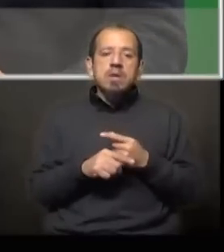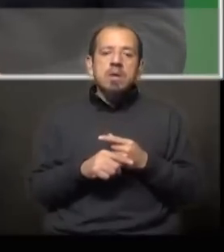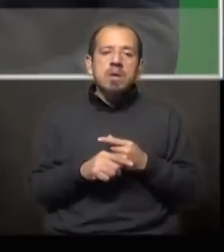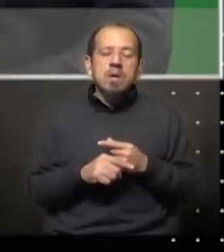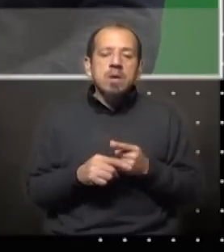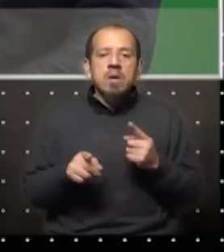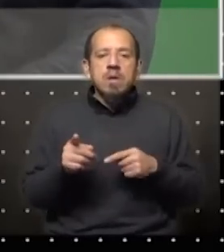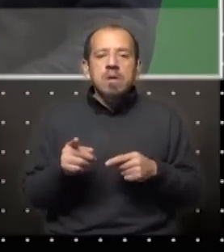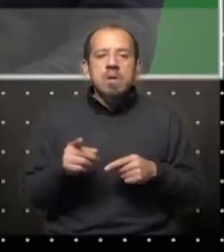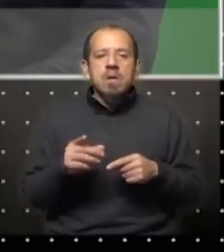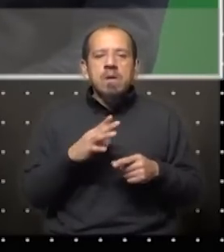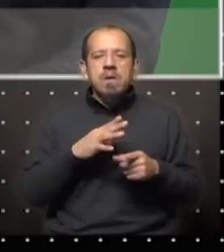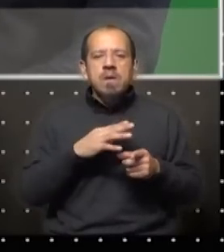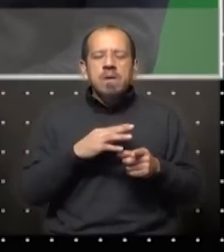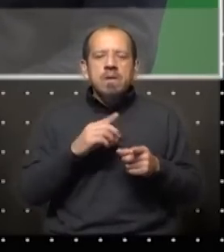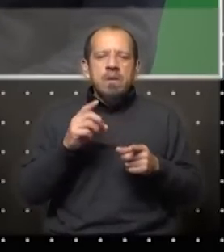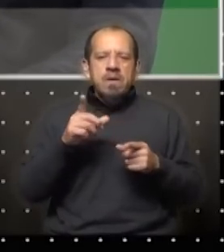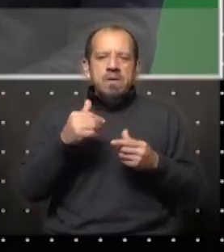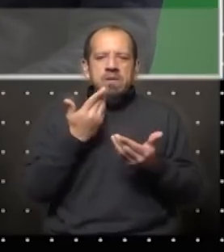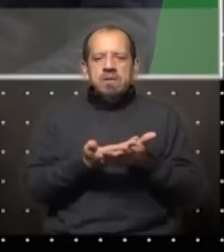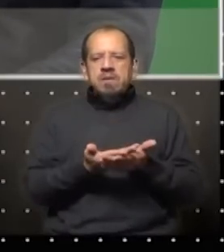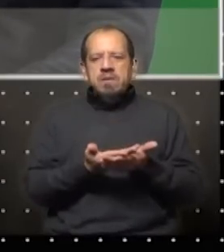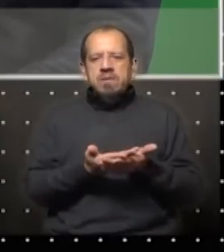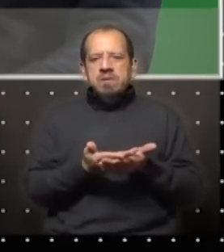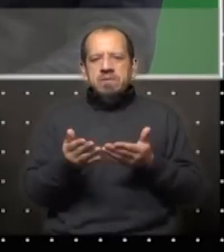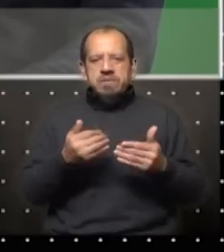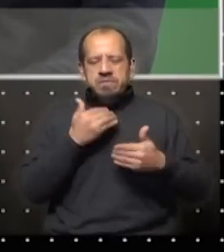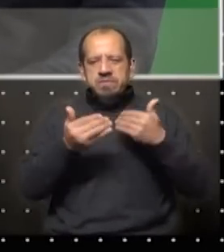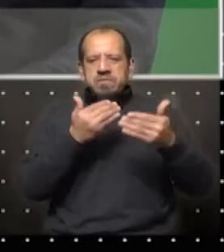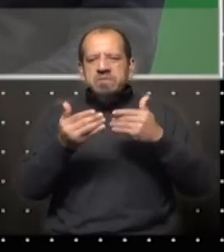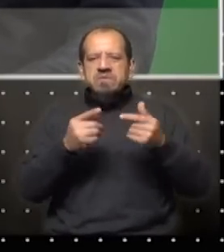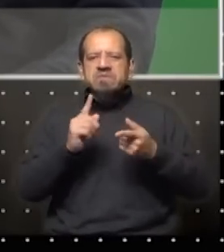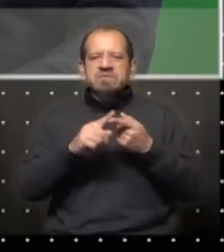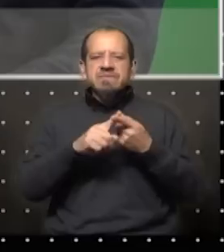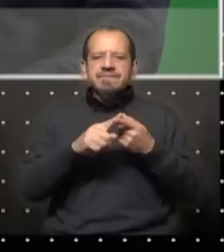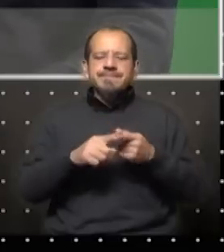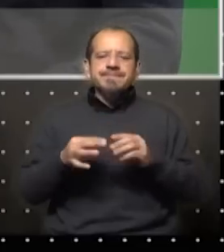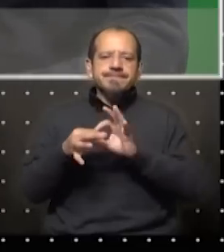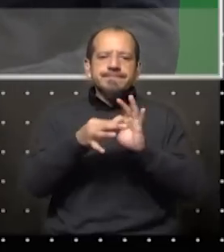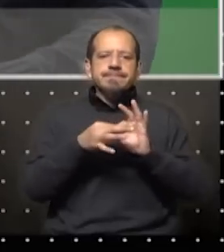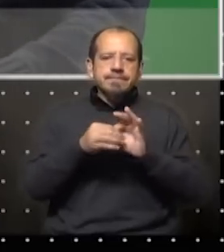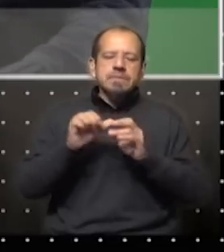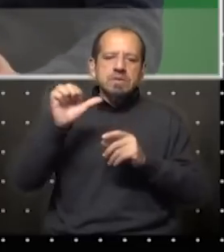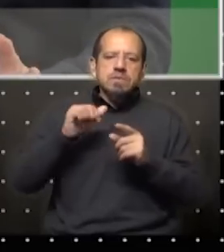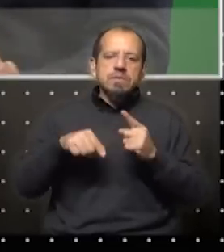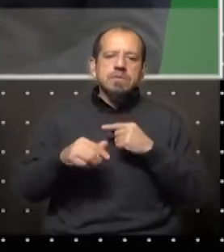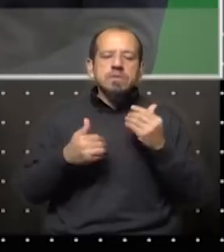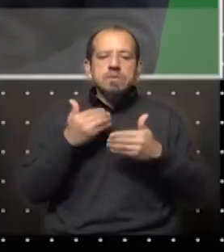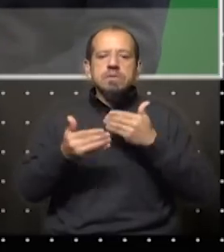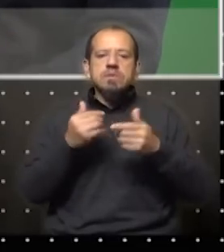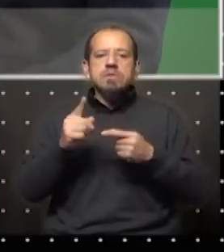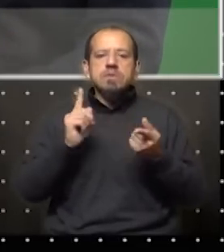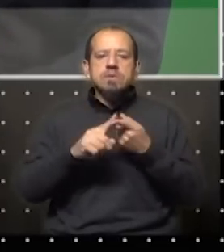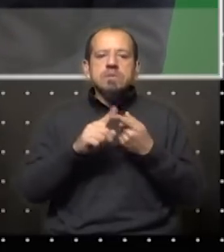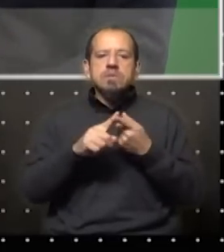tenía una lógica diferente no había planteado en la necesidad de avanzar primero un acuerdo de cerrar el acuerdo con la Unión Europea después avanzar en los acuerdos